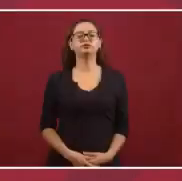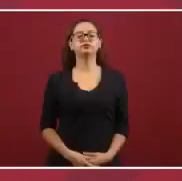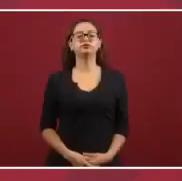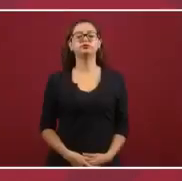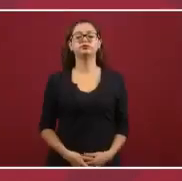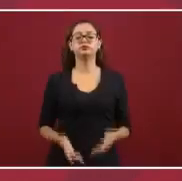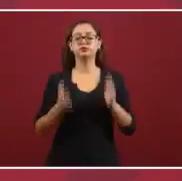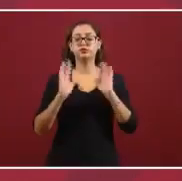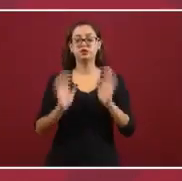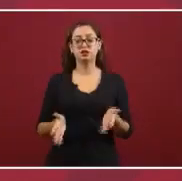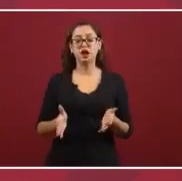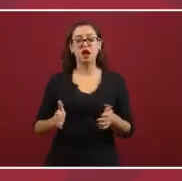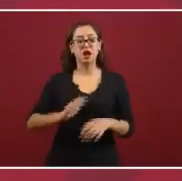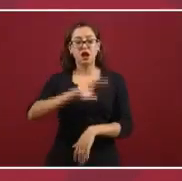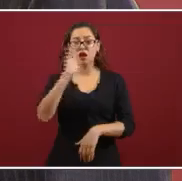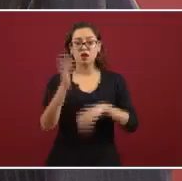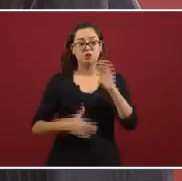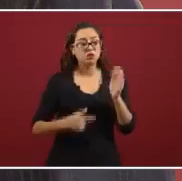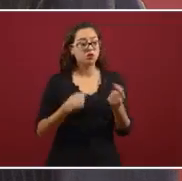nada.